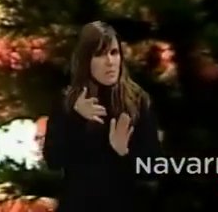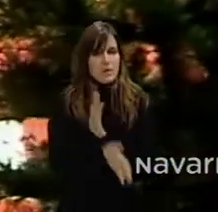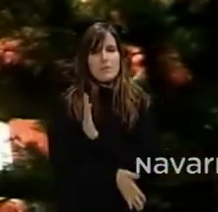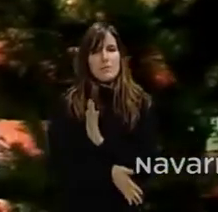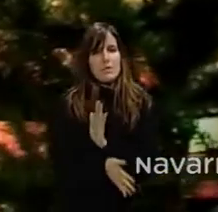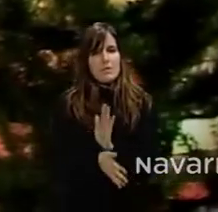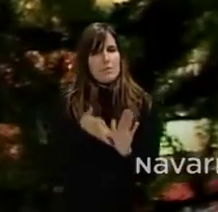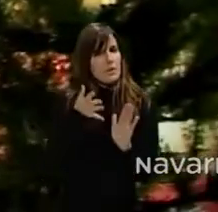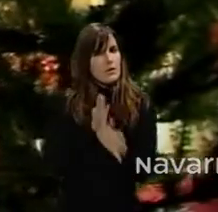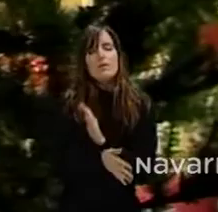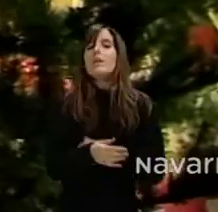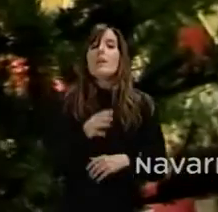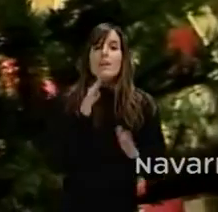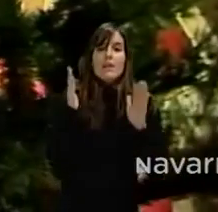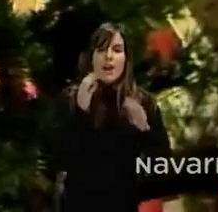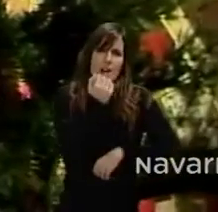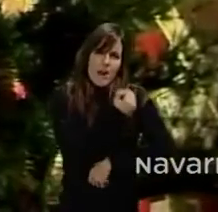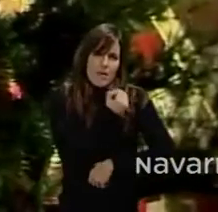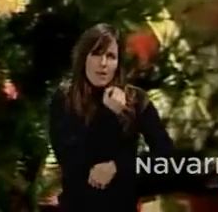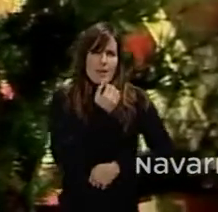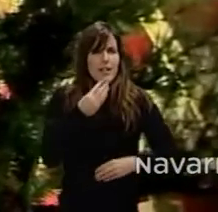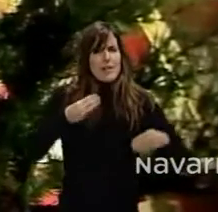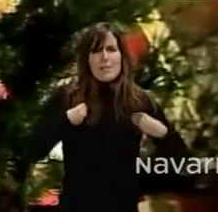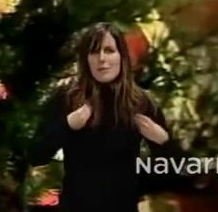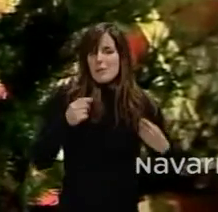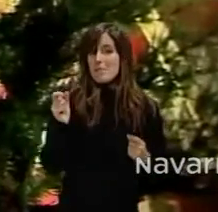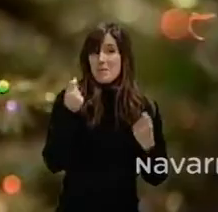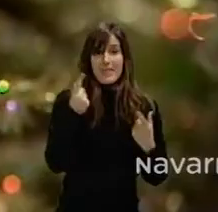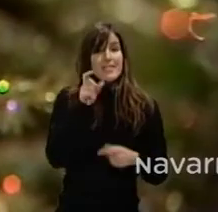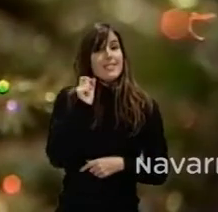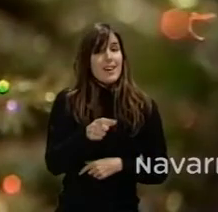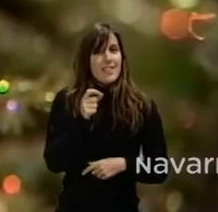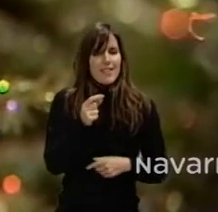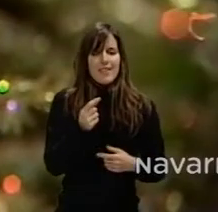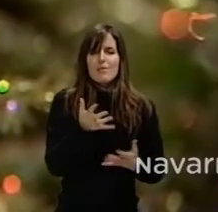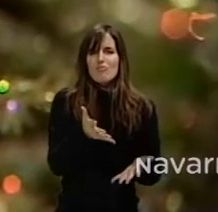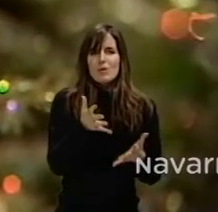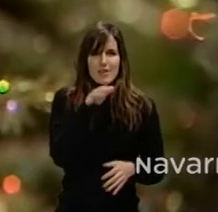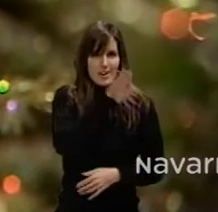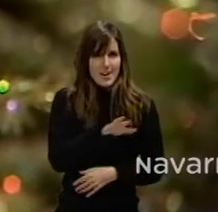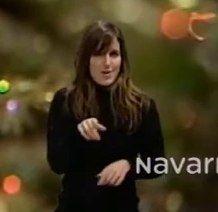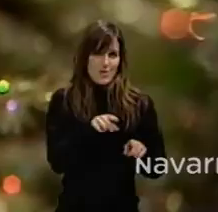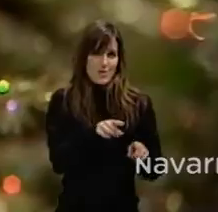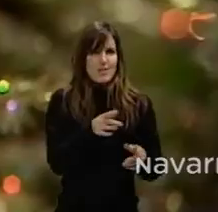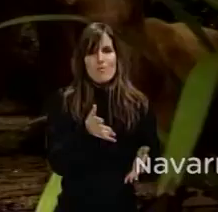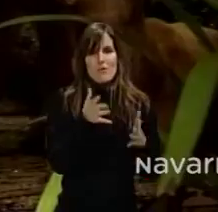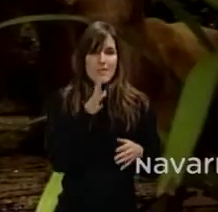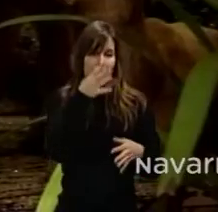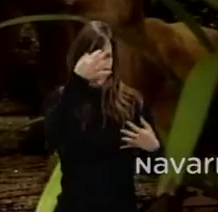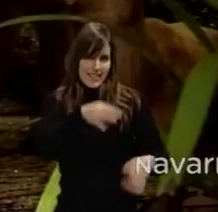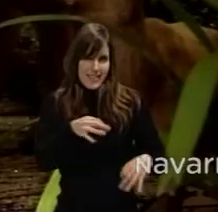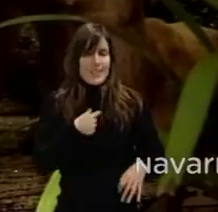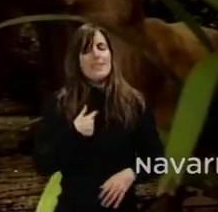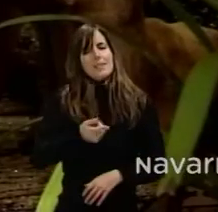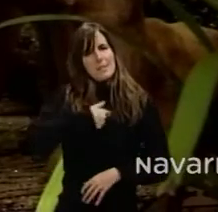quienes más disfrutan la Navidad o por los que movemos mucho la Navidad es por los niños por la inocencia hemos